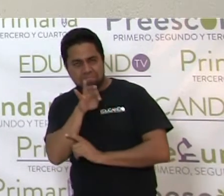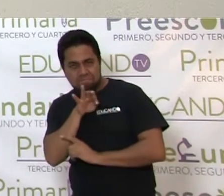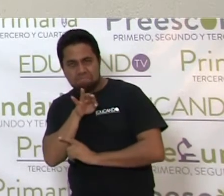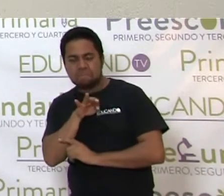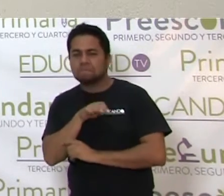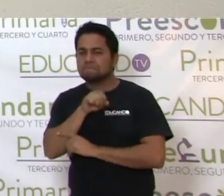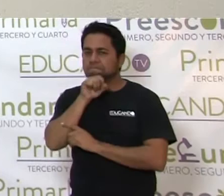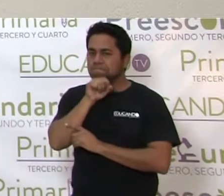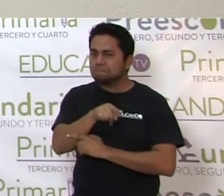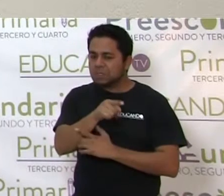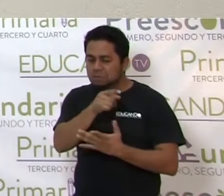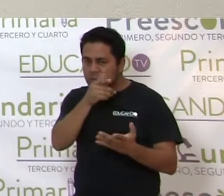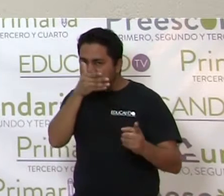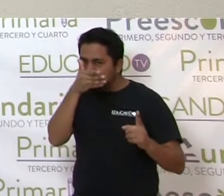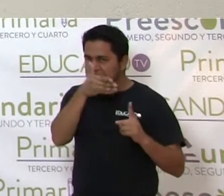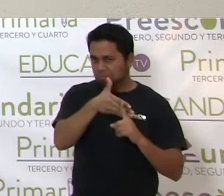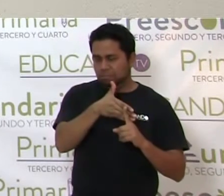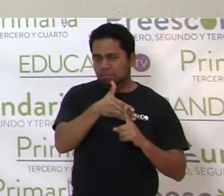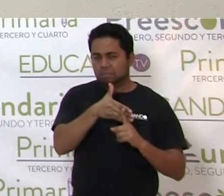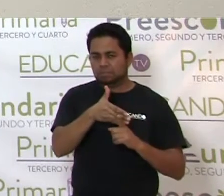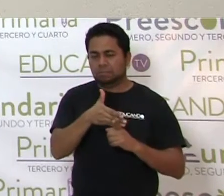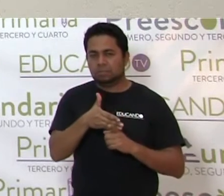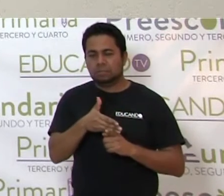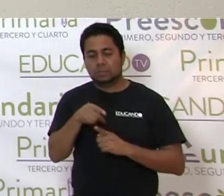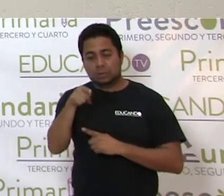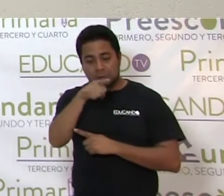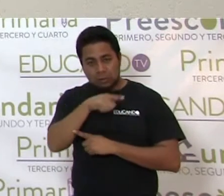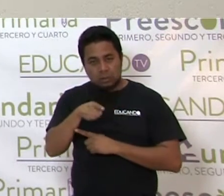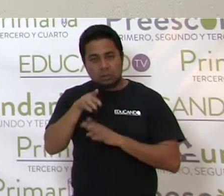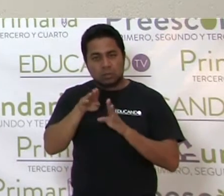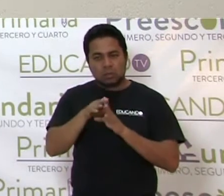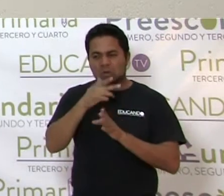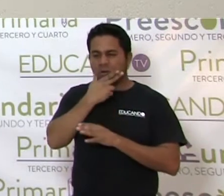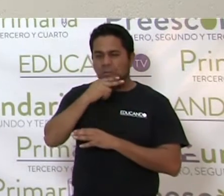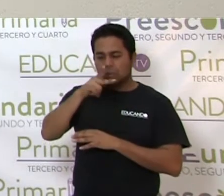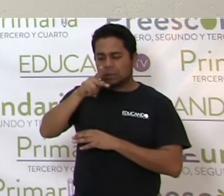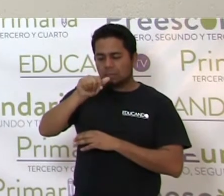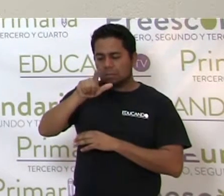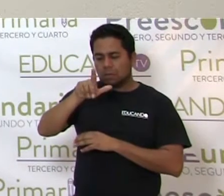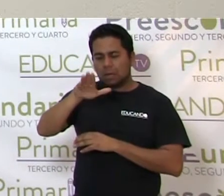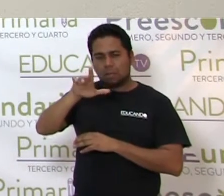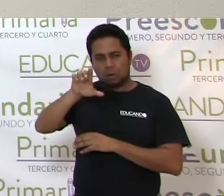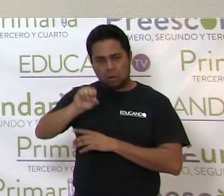y única finalidad, organizadas por Pablo Escobar Gaviria.